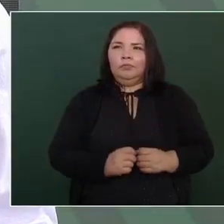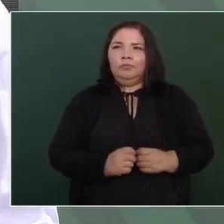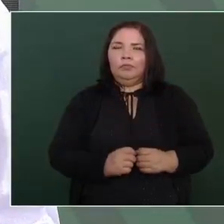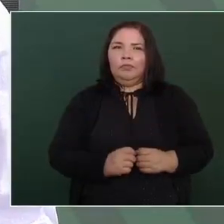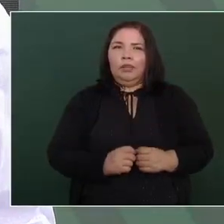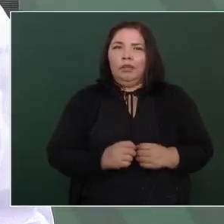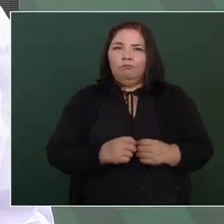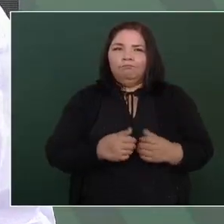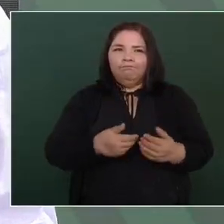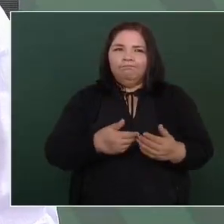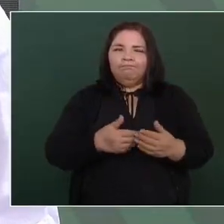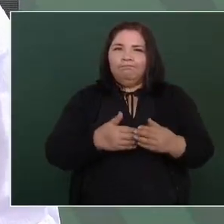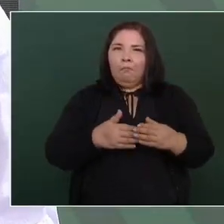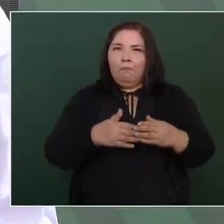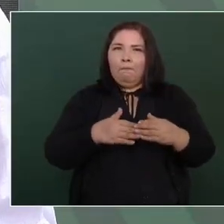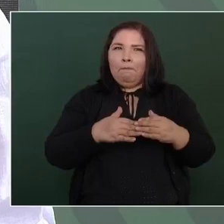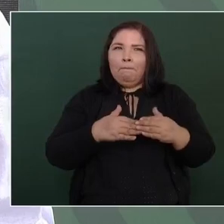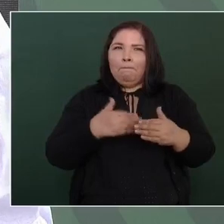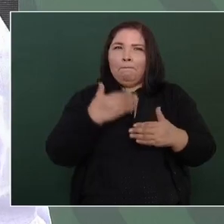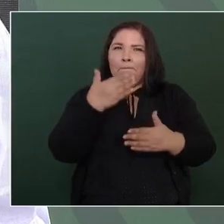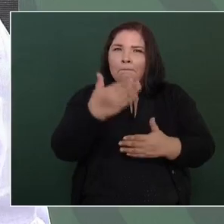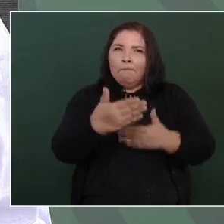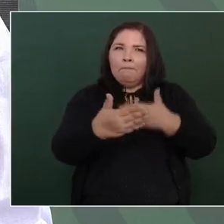Estamos creciendo.